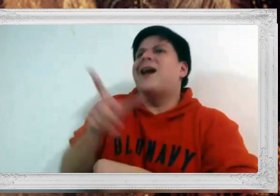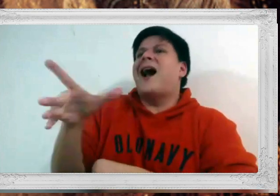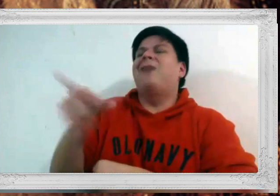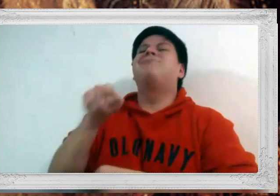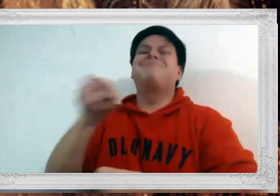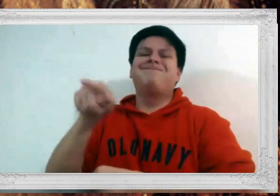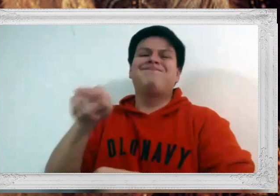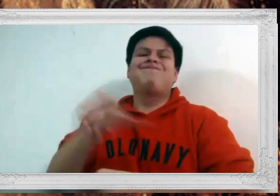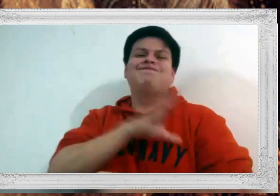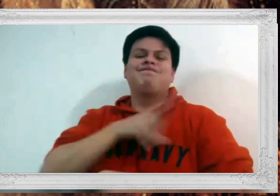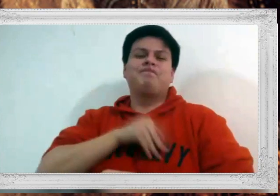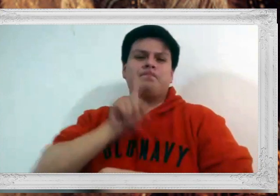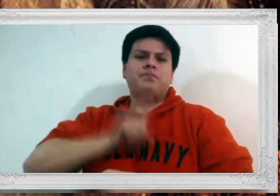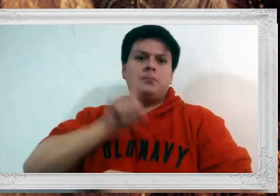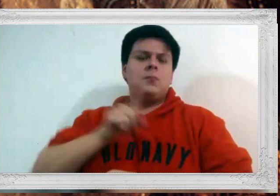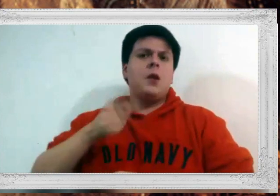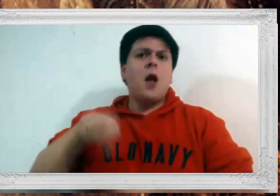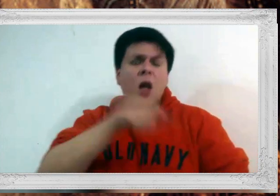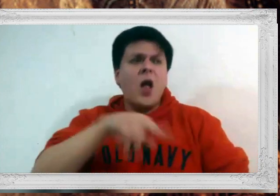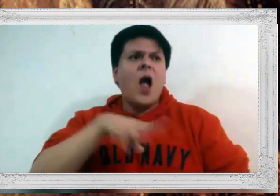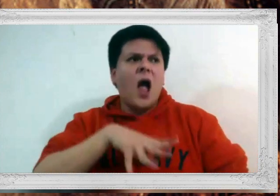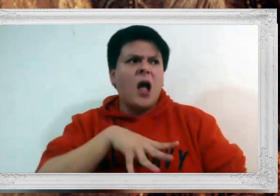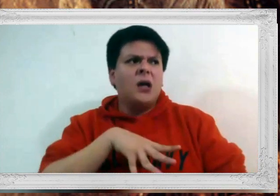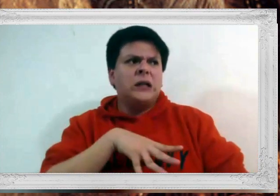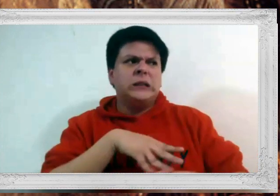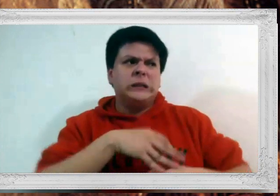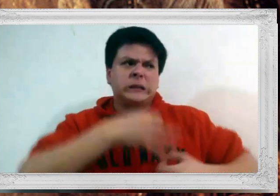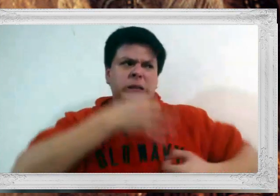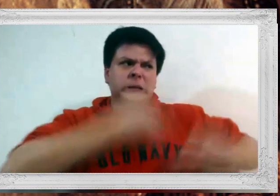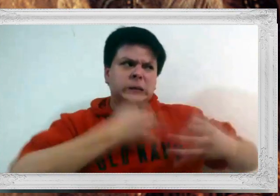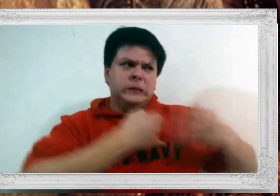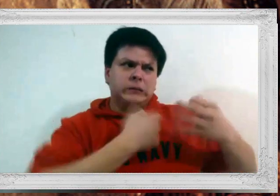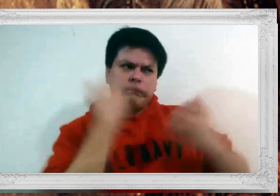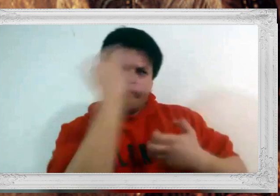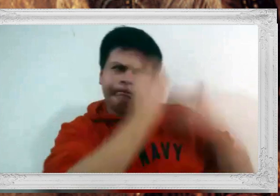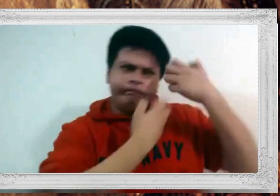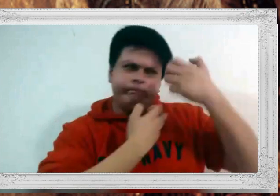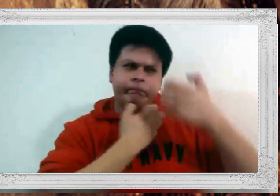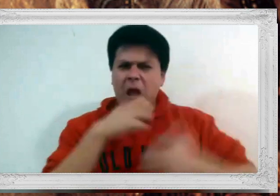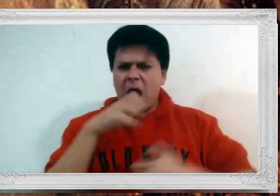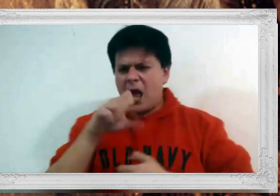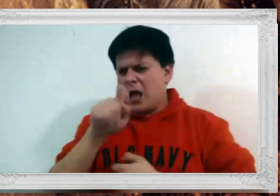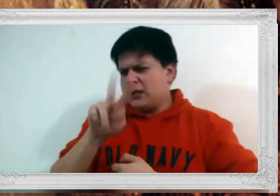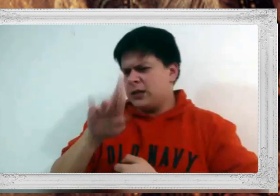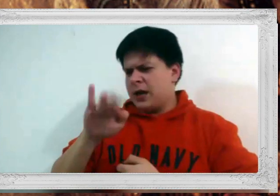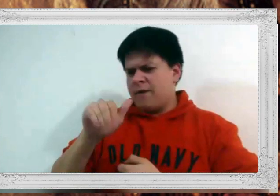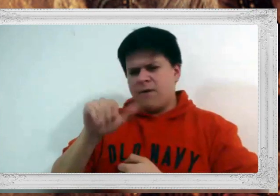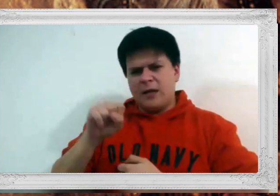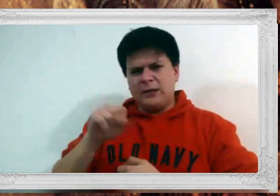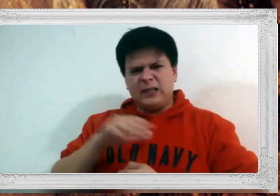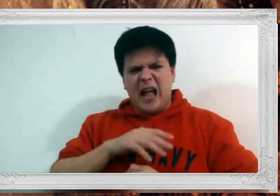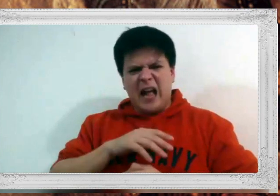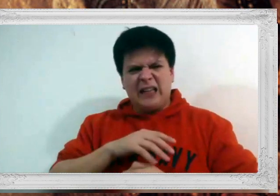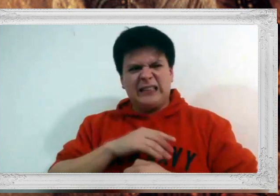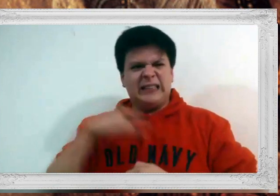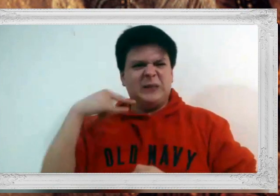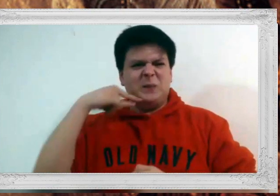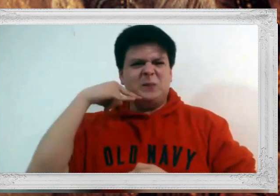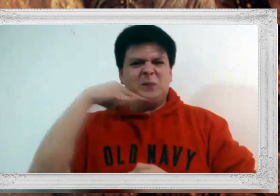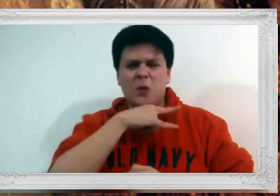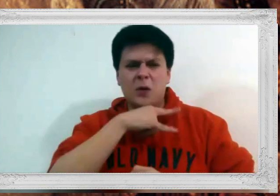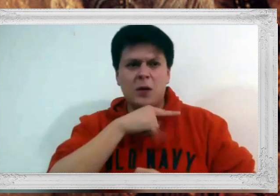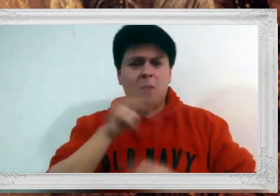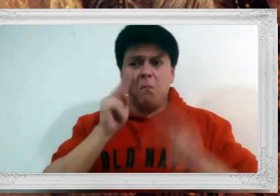Pronuncia juicios severos, como hemos escuchado, sobre los escribas a causa de su hipocresía, pues mientras ostentan